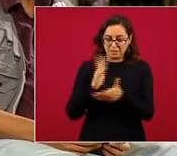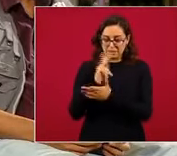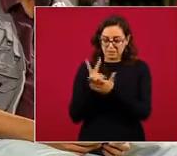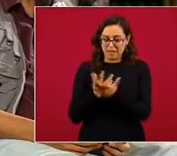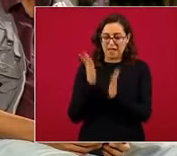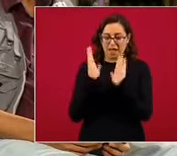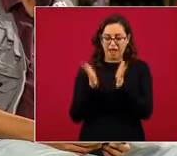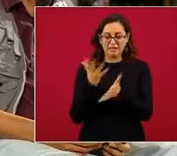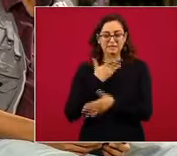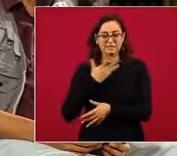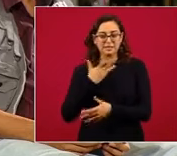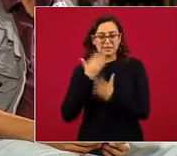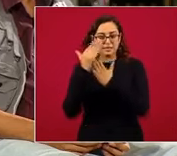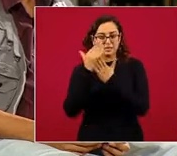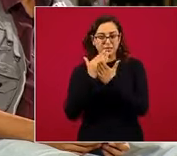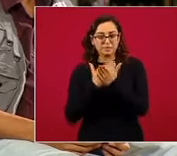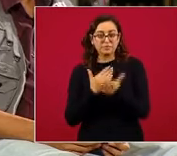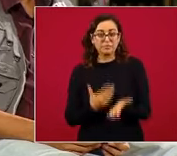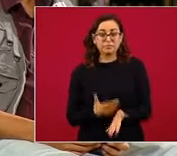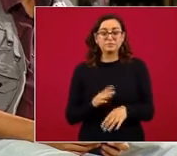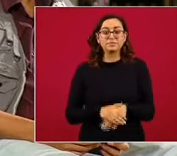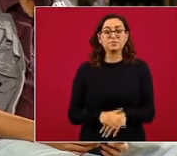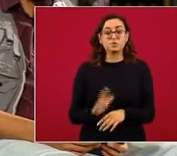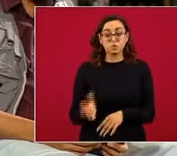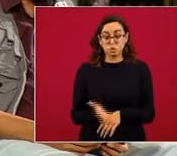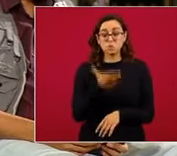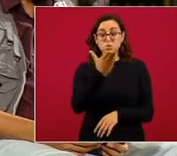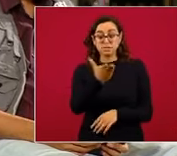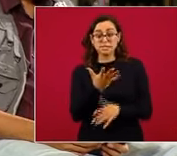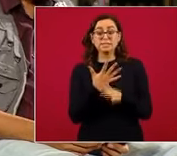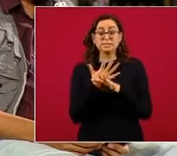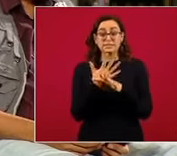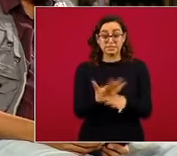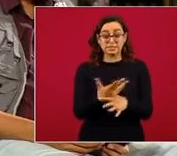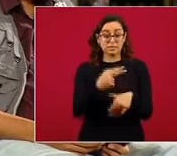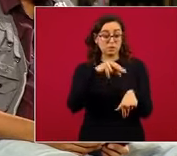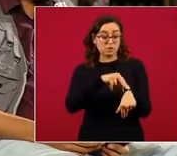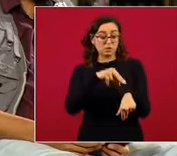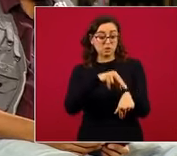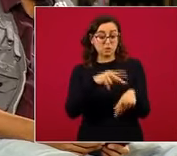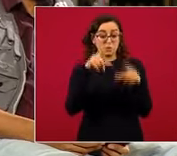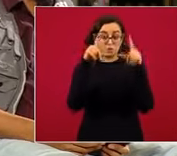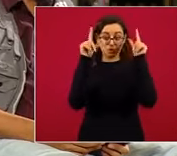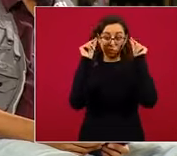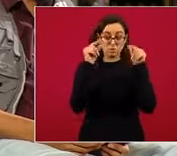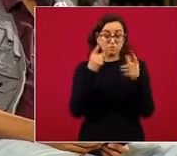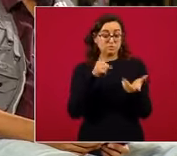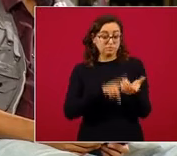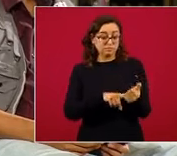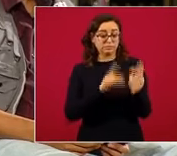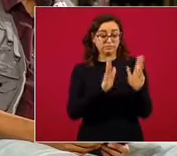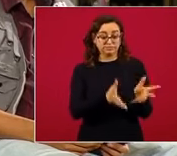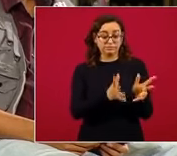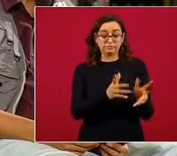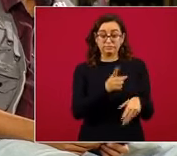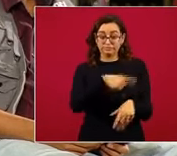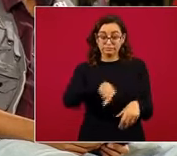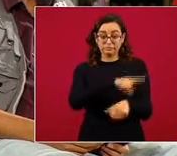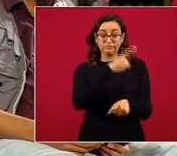última diapositiva que sean los trabajadores de salud quienes reciban primero. ¿A qué voy? El día de hoy que Jalisco supera las 5,000